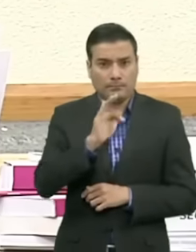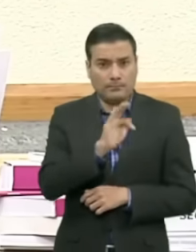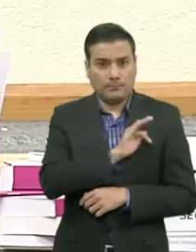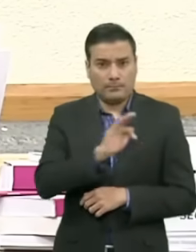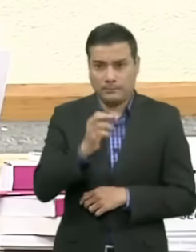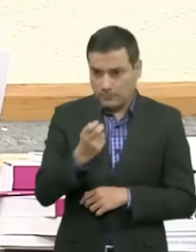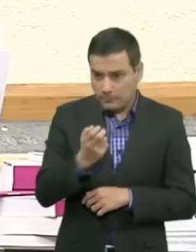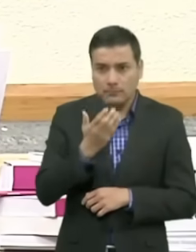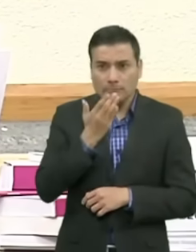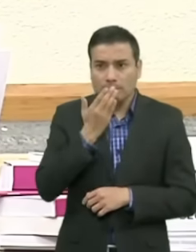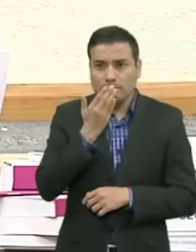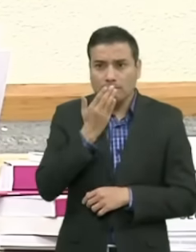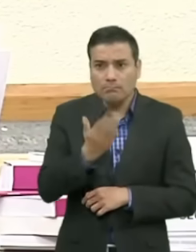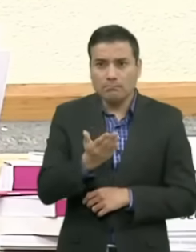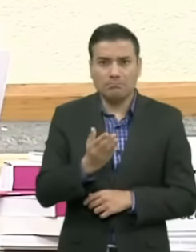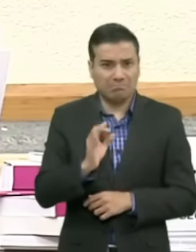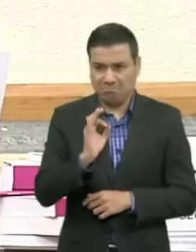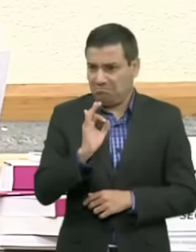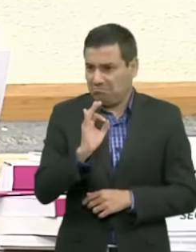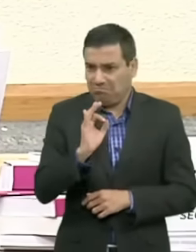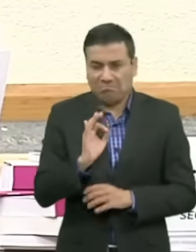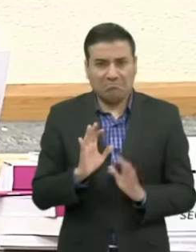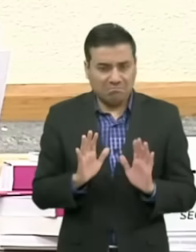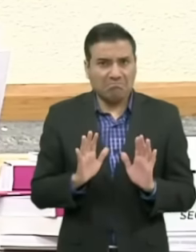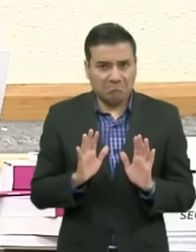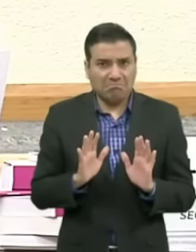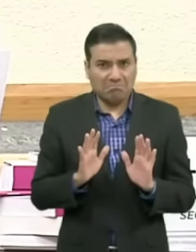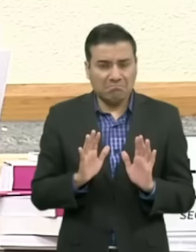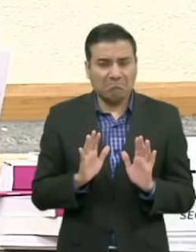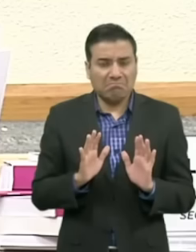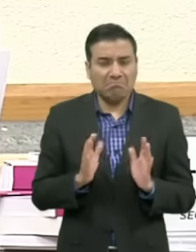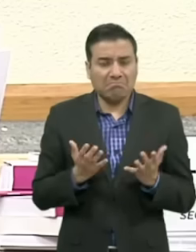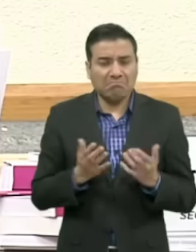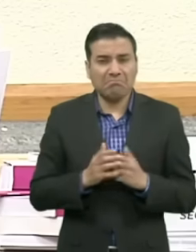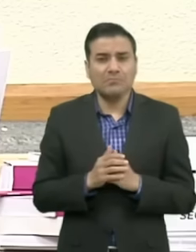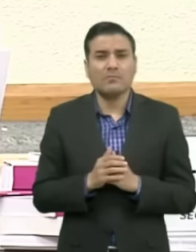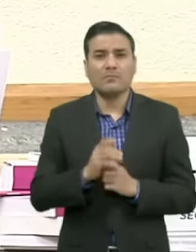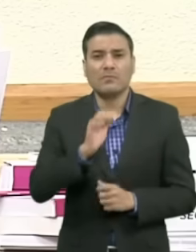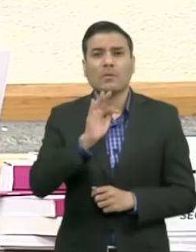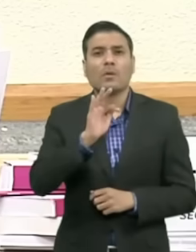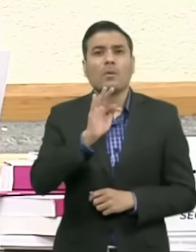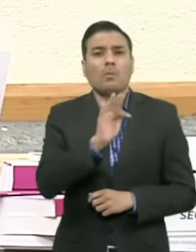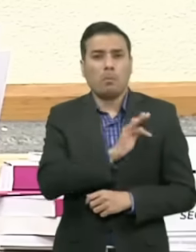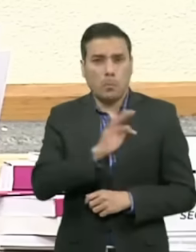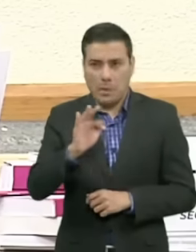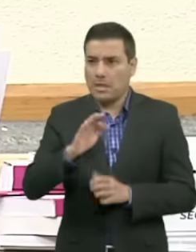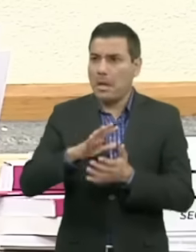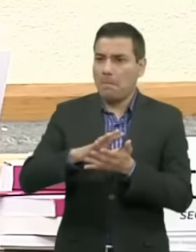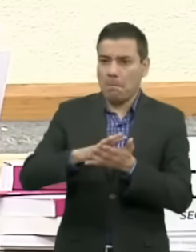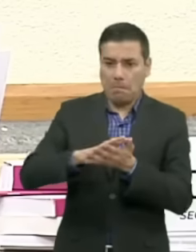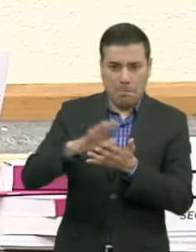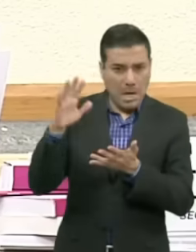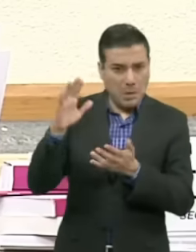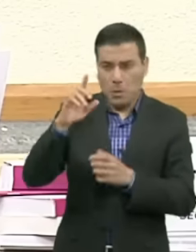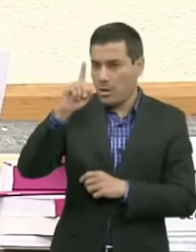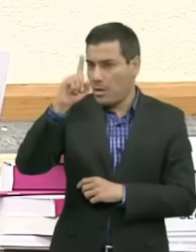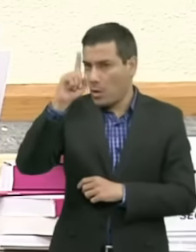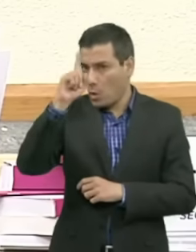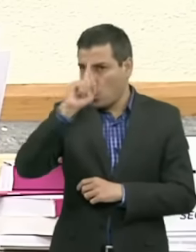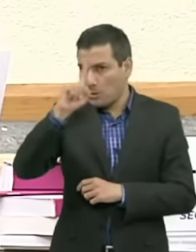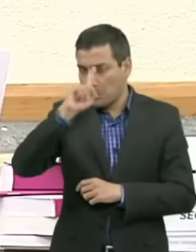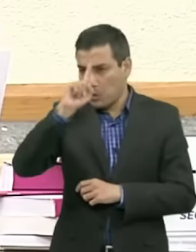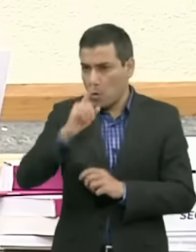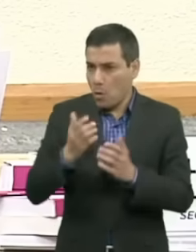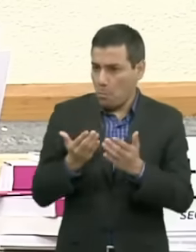de casos y cosas en el Consejo, en donde se presente por una mayoría de consejeros una